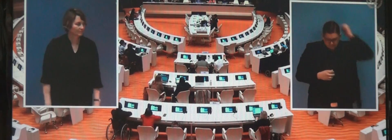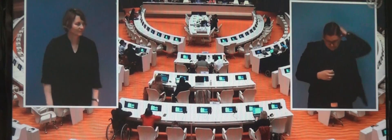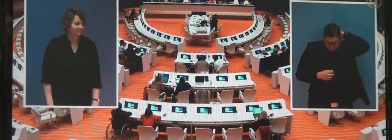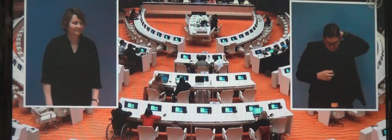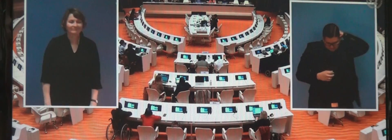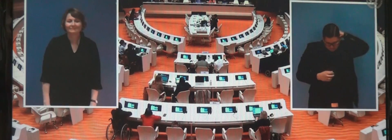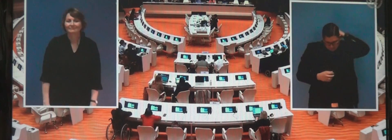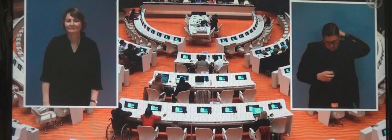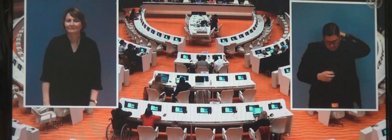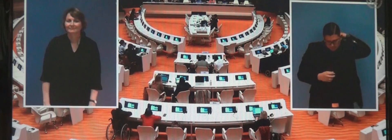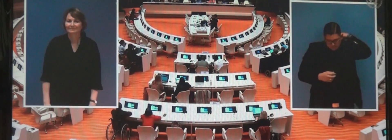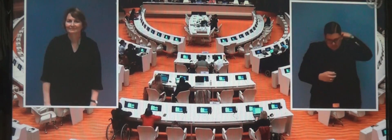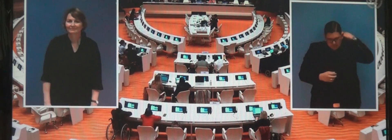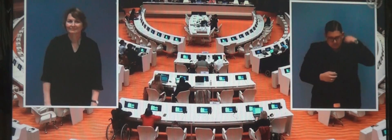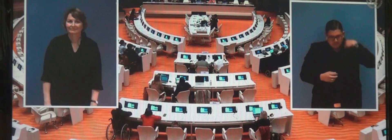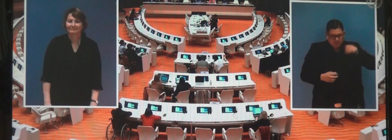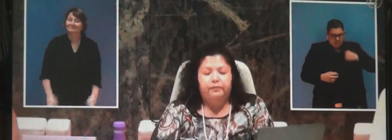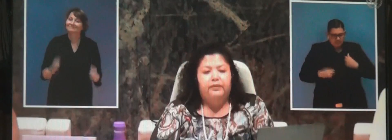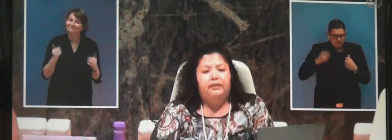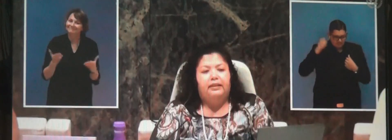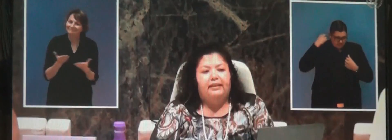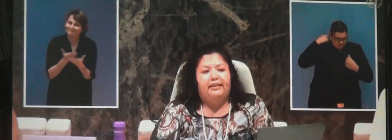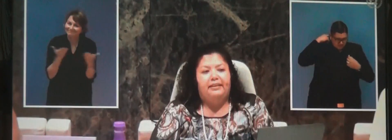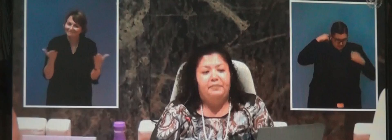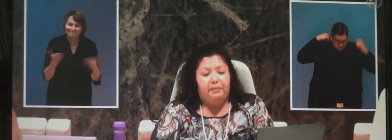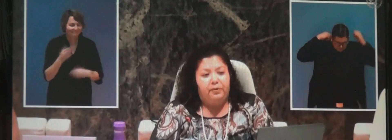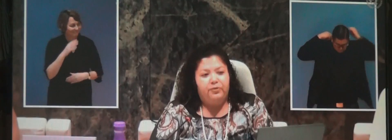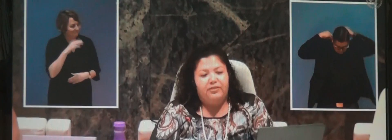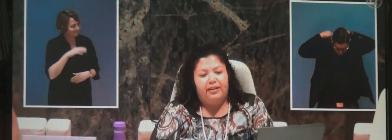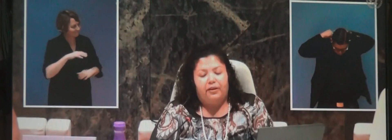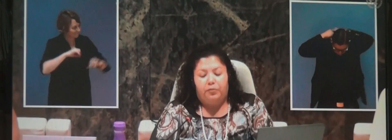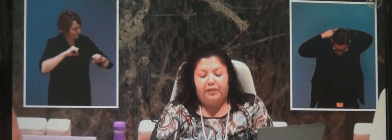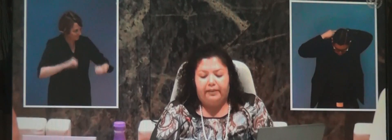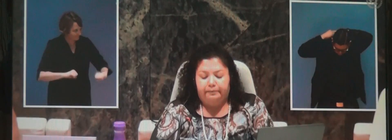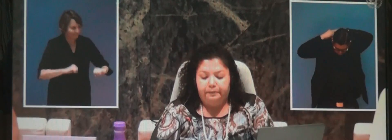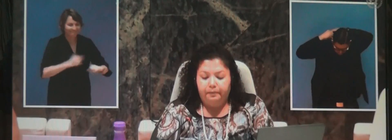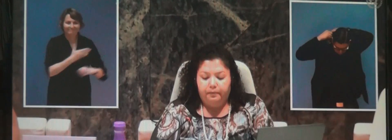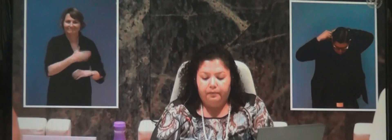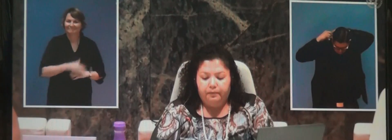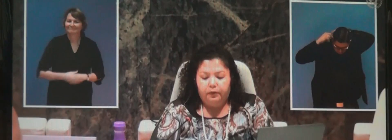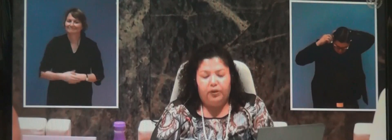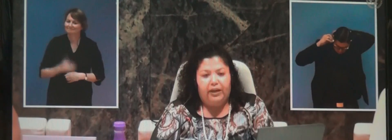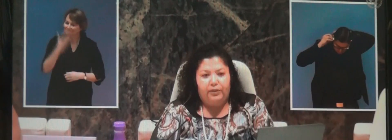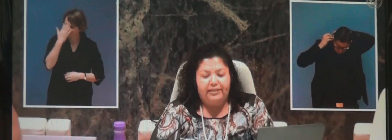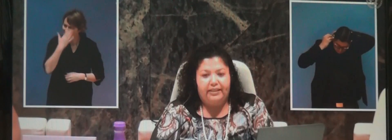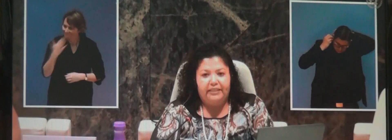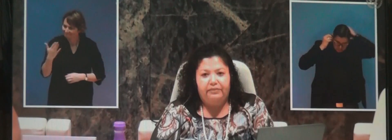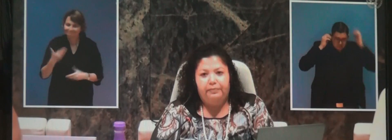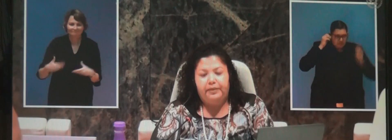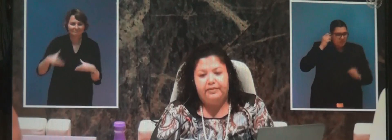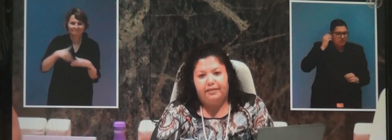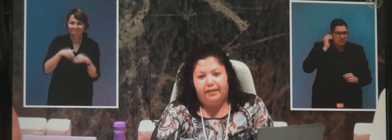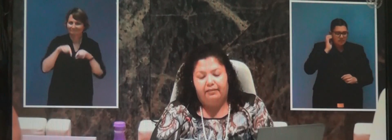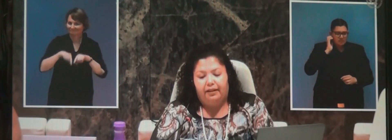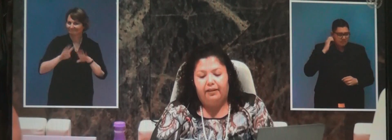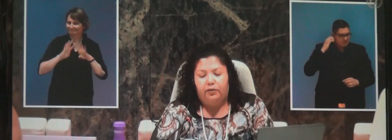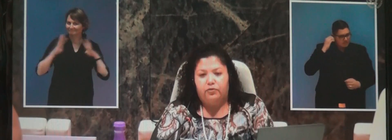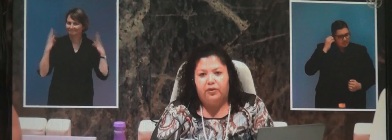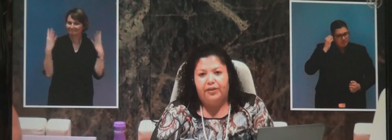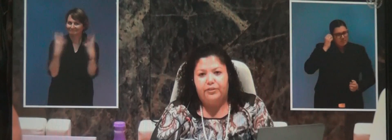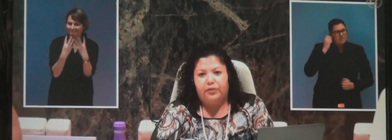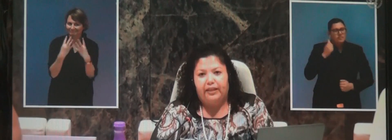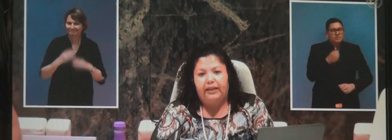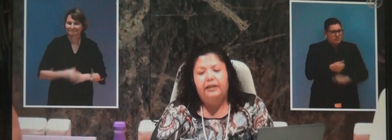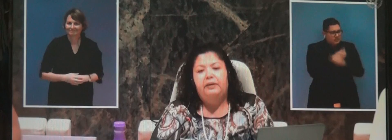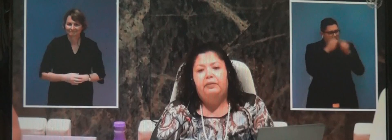Buenos días, señor presidente y miembros del comité. Soy Claudia Saldívar, presidenta del